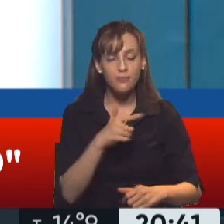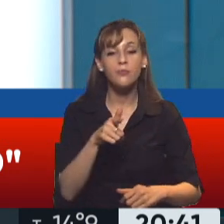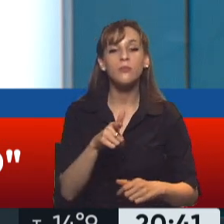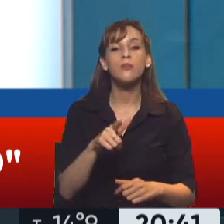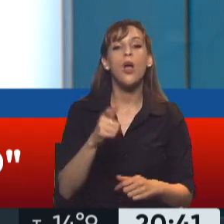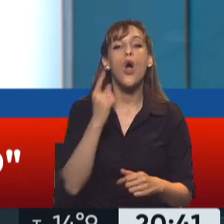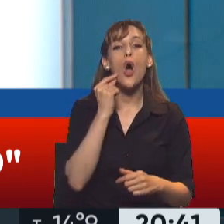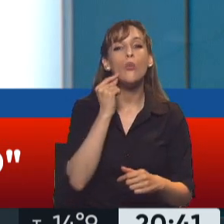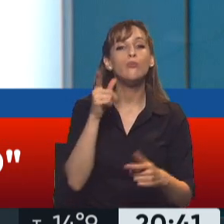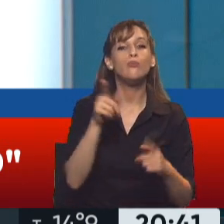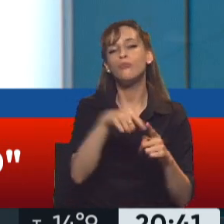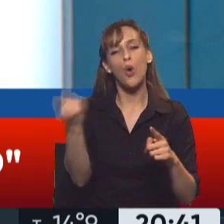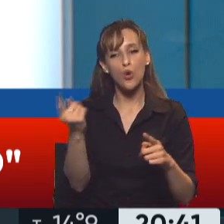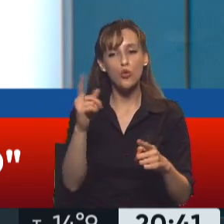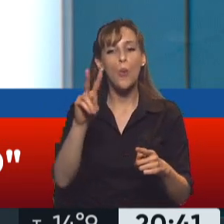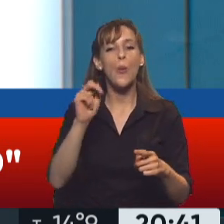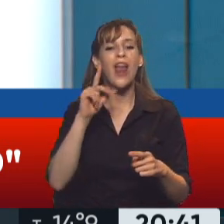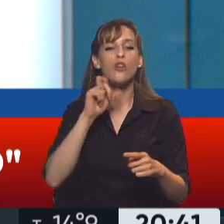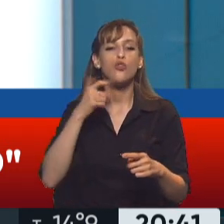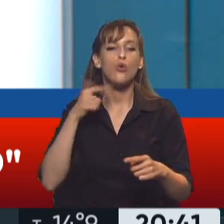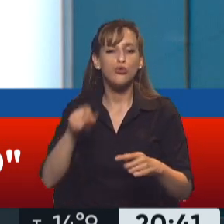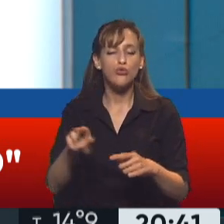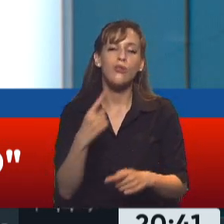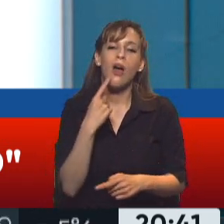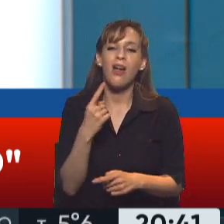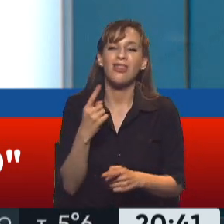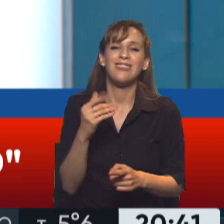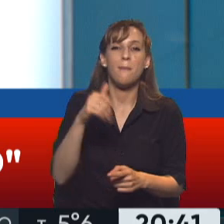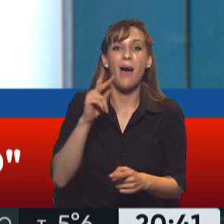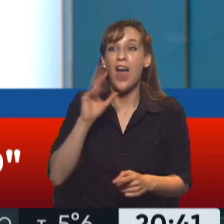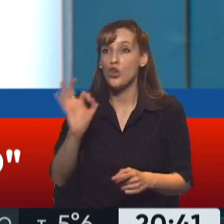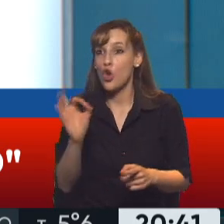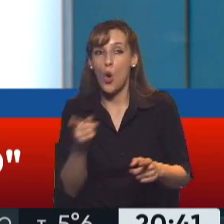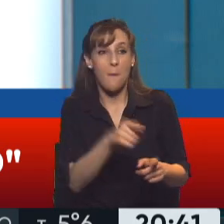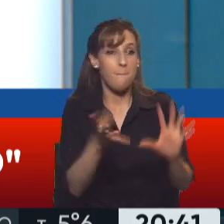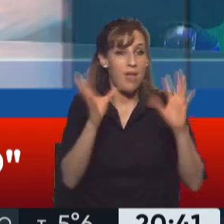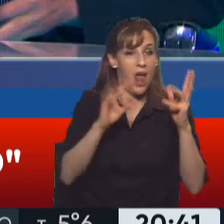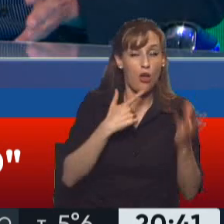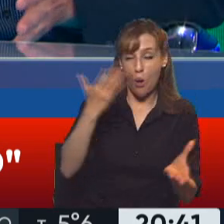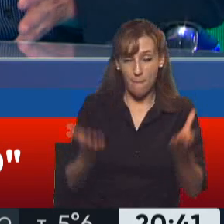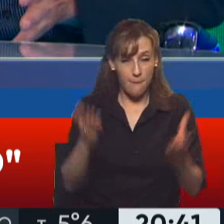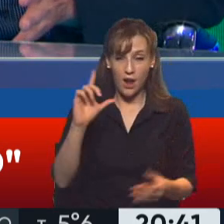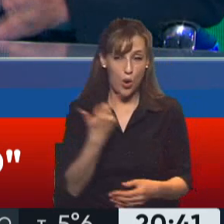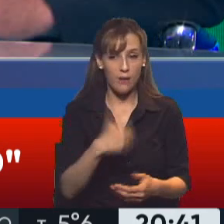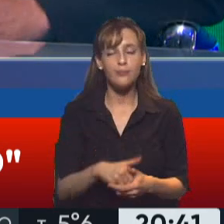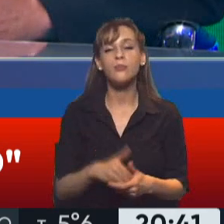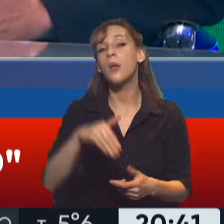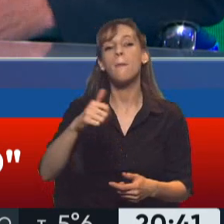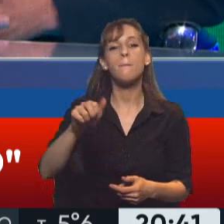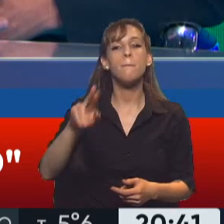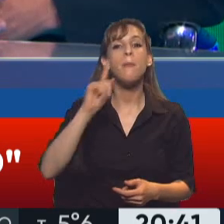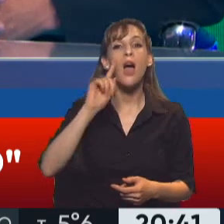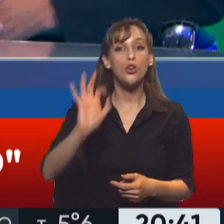estoy nada de acuerdo en lo que dice, pero no podés comparar nunca a Mario Vargas Llosa con Milei. ¿Qué pensás? Bueno, sin embargo, Mario Vargas Llosa acaba